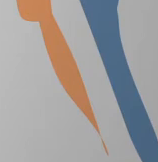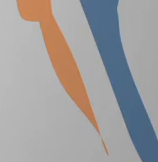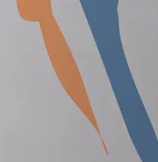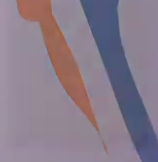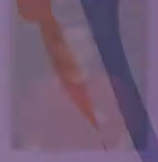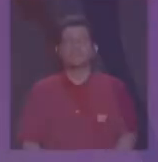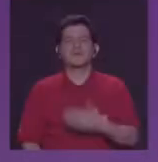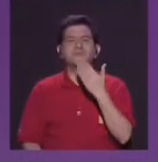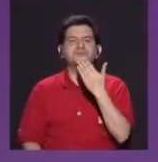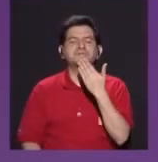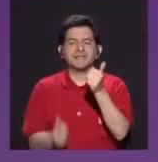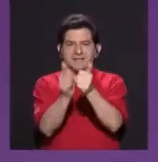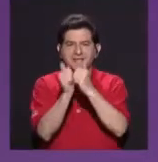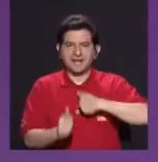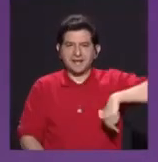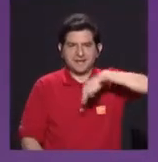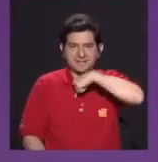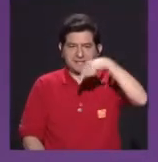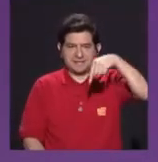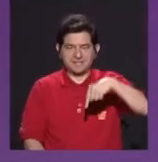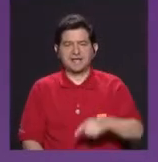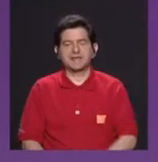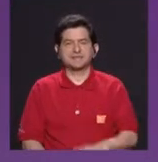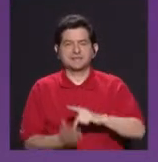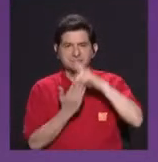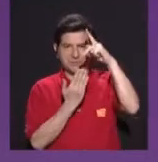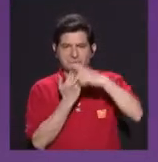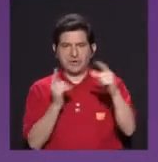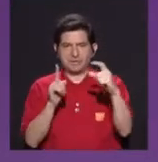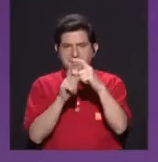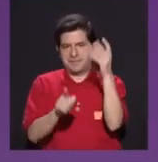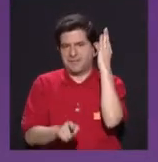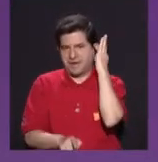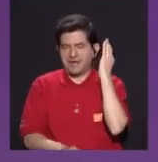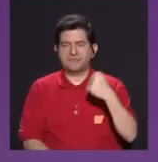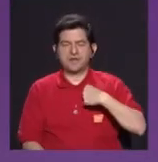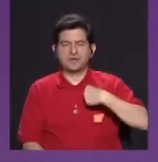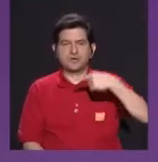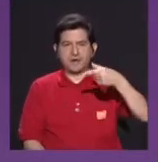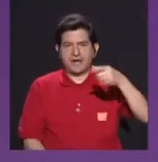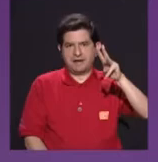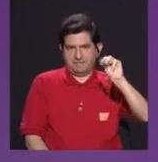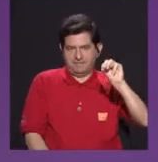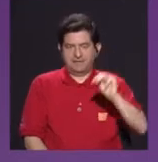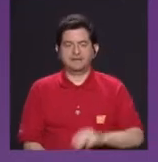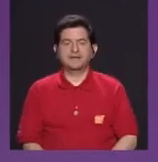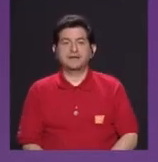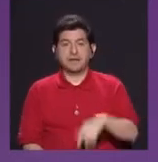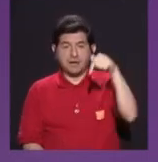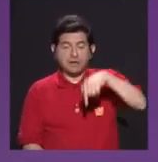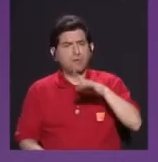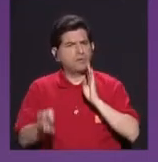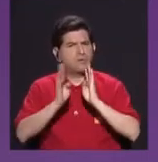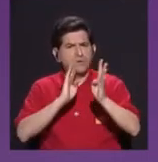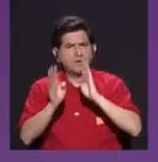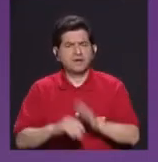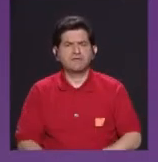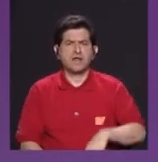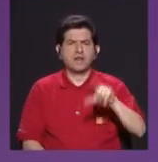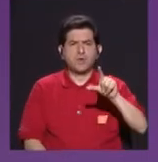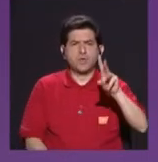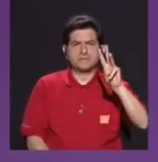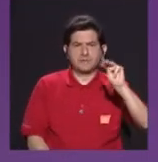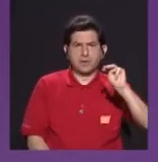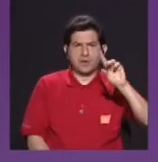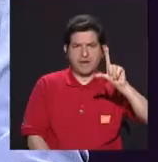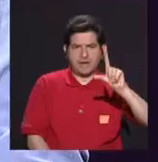muchas gracias por acompañarnos esto es el espacio palabra de mujer yo soy gabriela mallorca y hoy conversamos con luis manuel